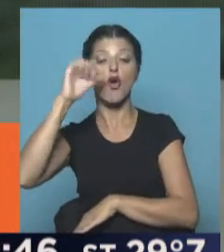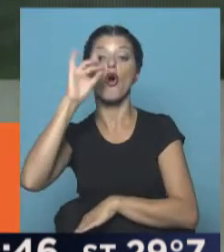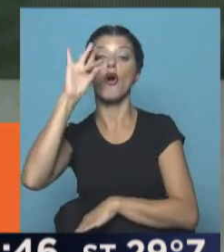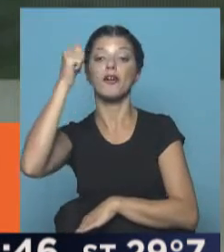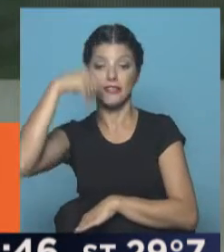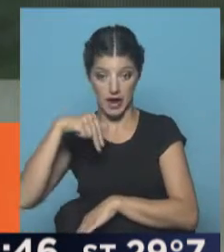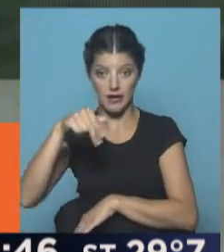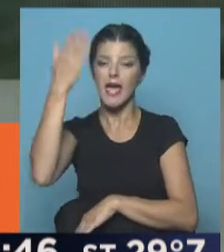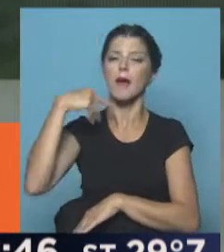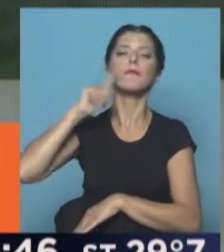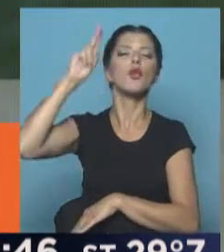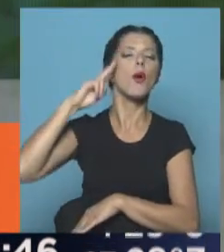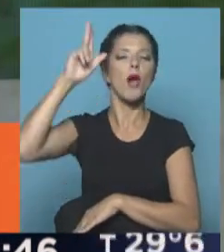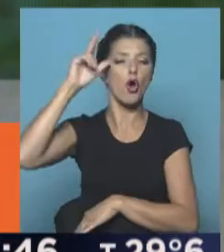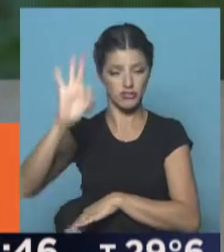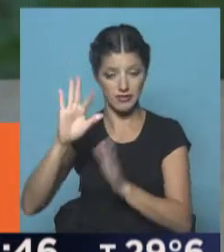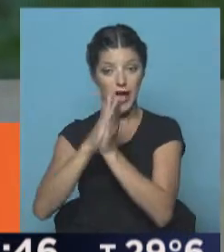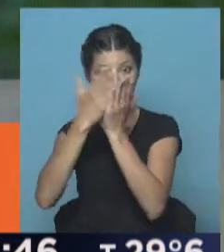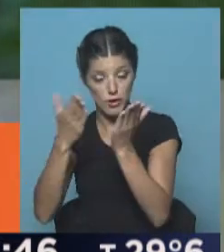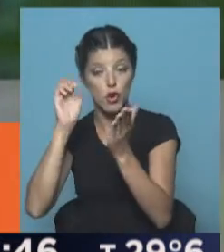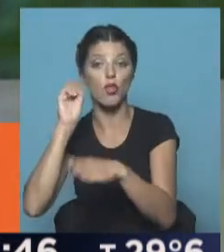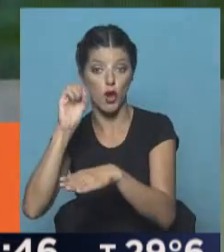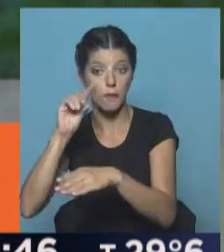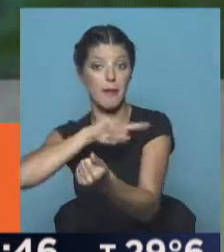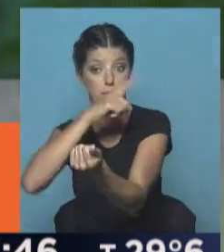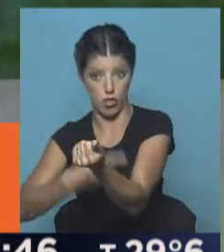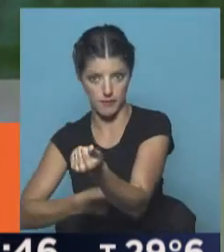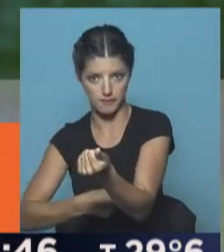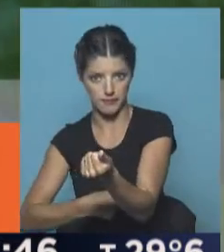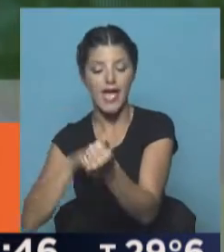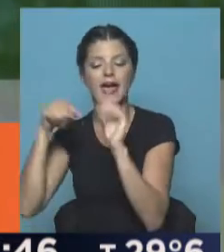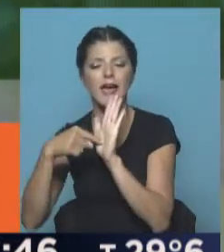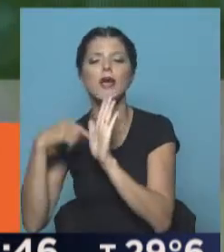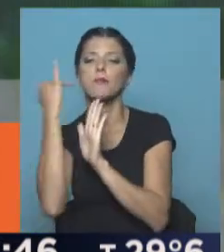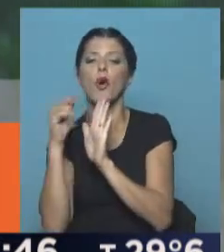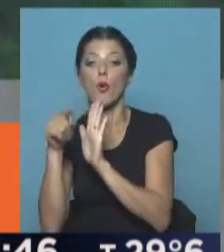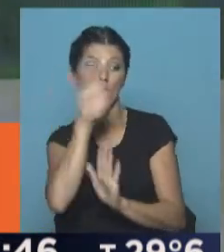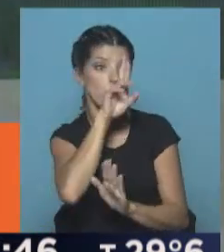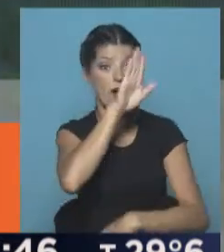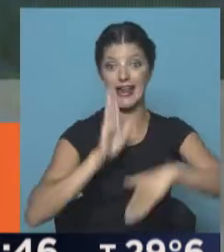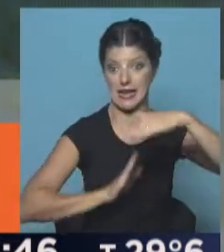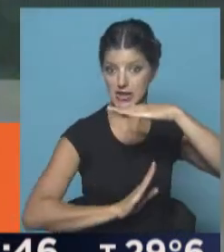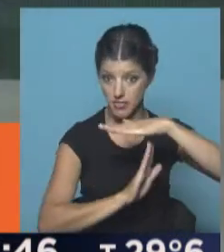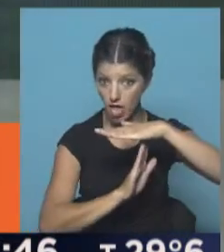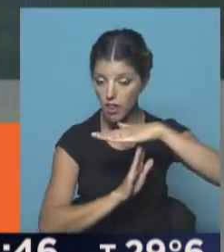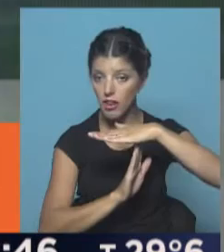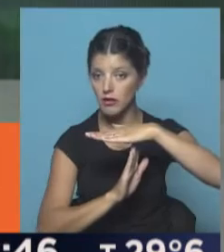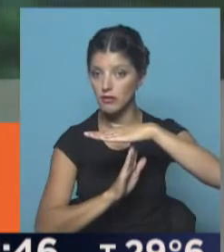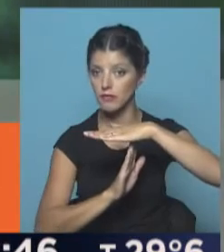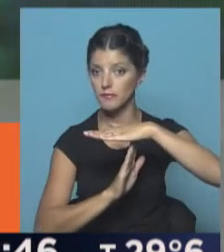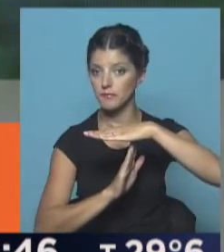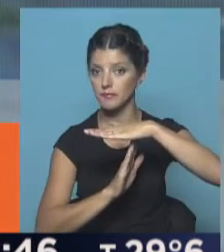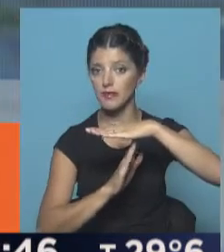80, en un libro que se llama El Poder. Y allí decía, la mujer cuando asume el carácter de líder o de lideresa en este caso, tiene